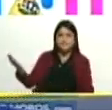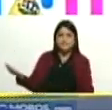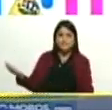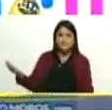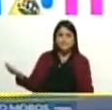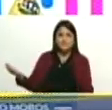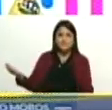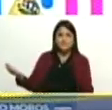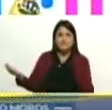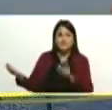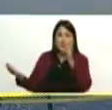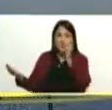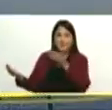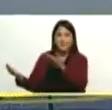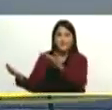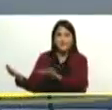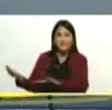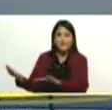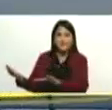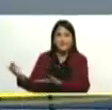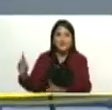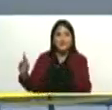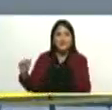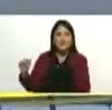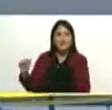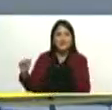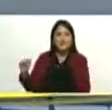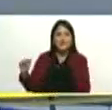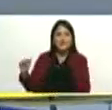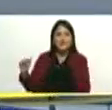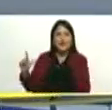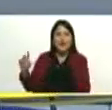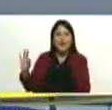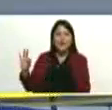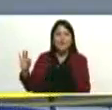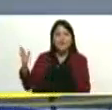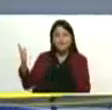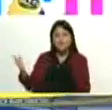de América Latina y del Caribe, Ral González.